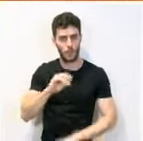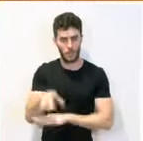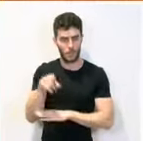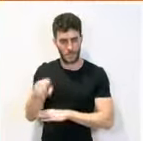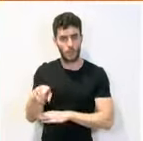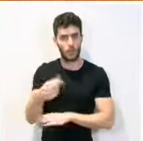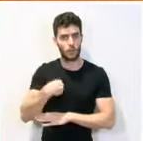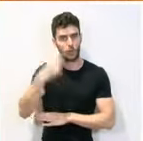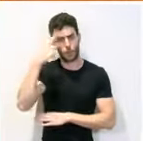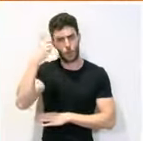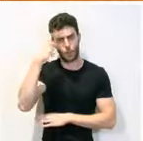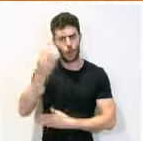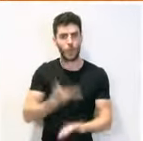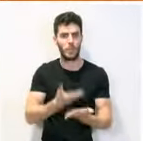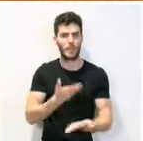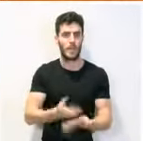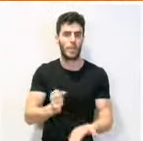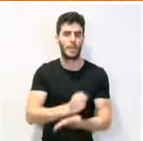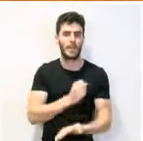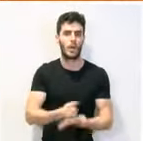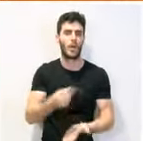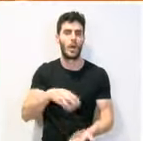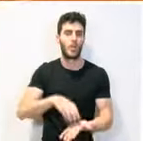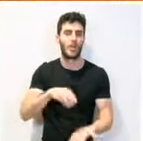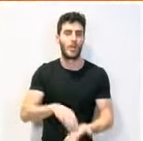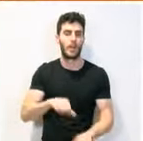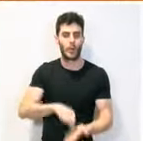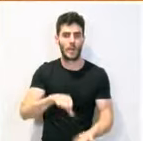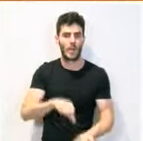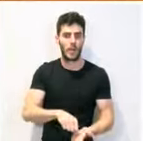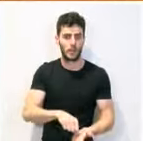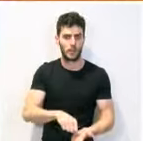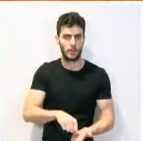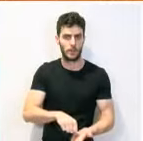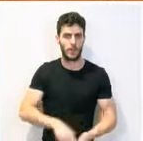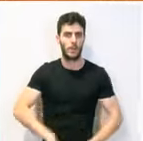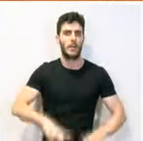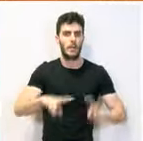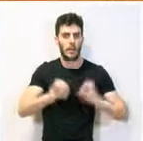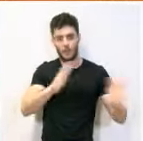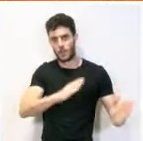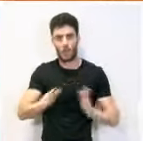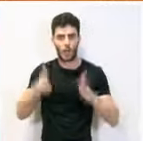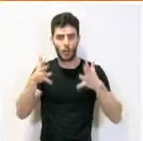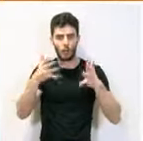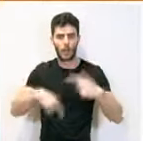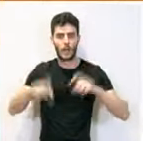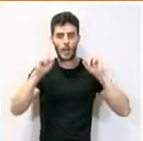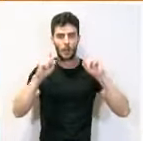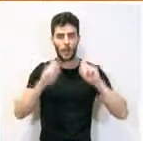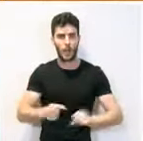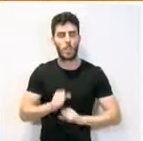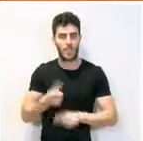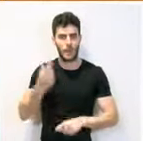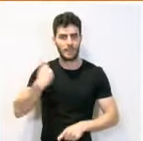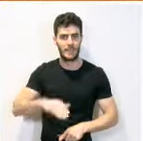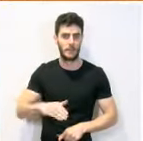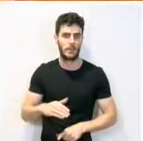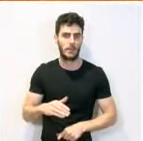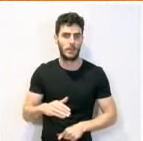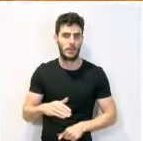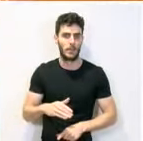me acuerdo, una solicitud de matrícula de un centro de la ciudad, donde, aparte de que desde la Consejería de Educación se le habían dado todos